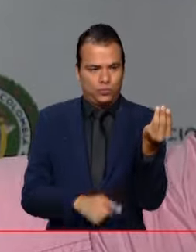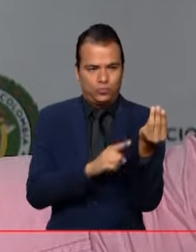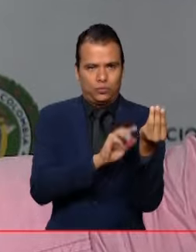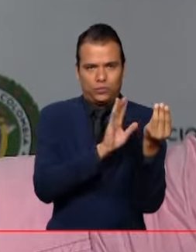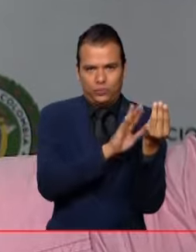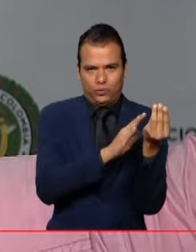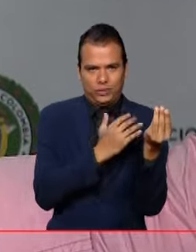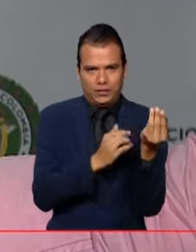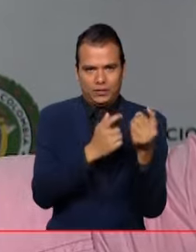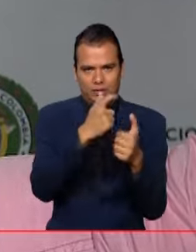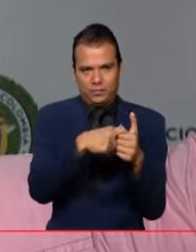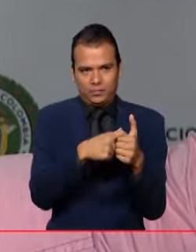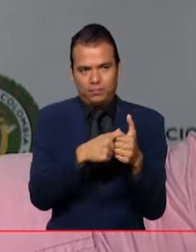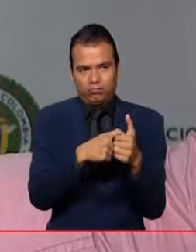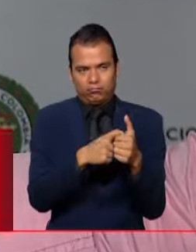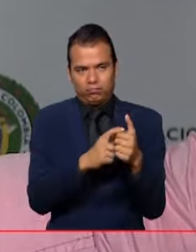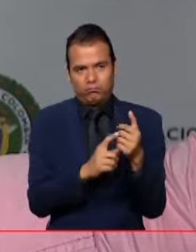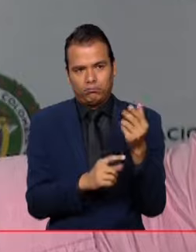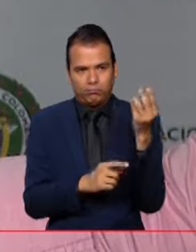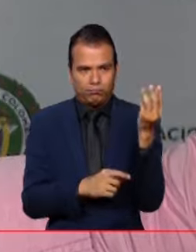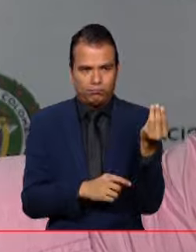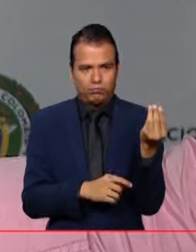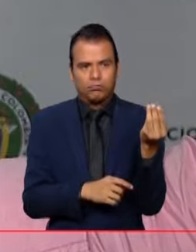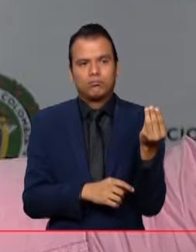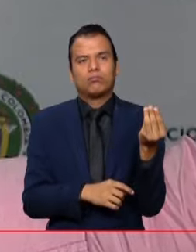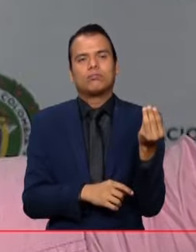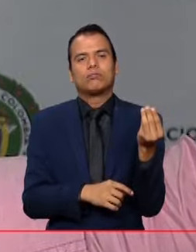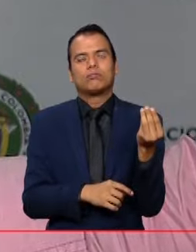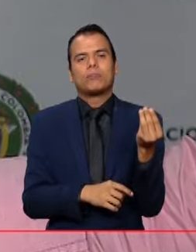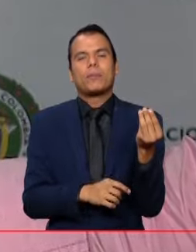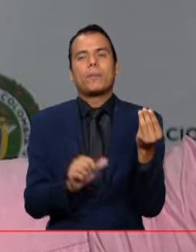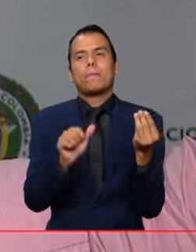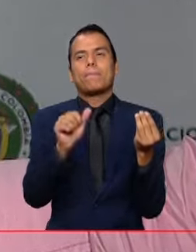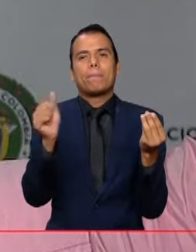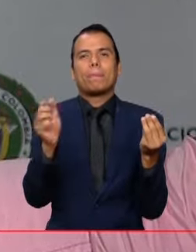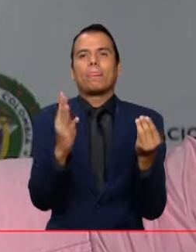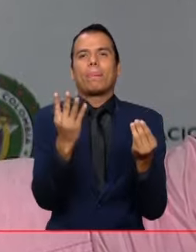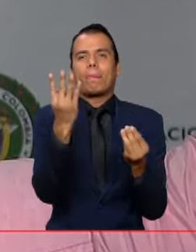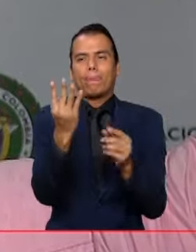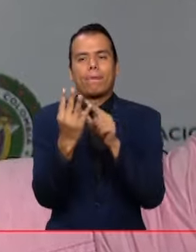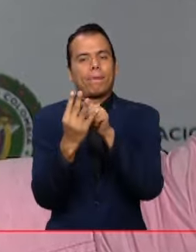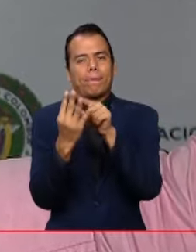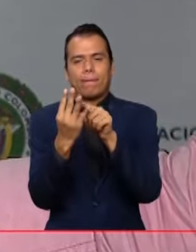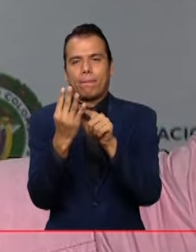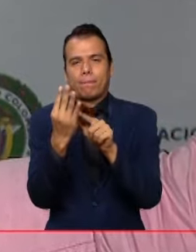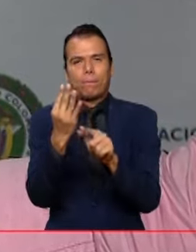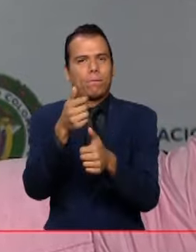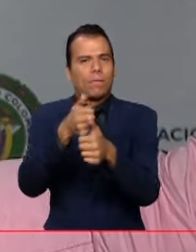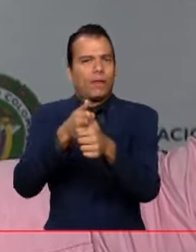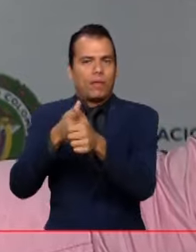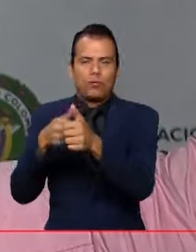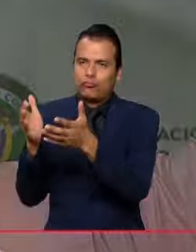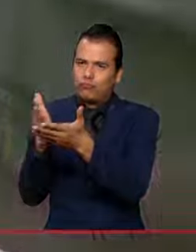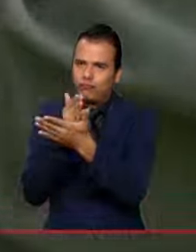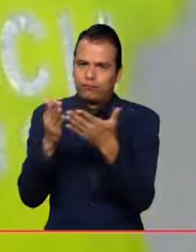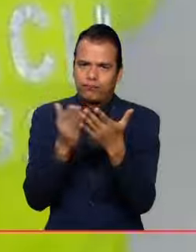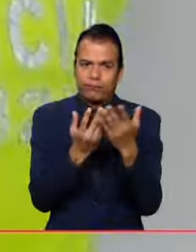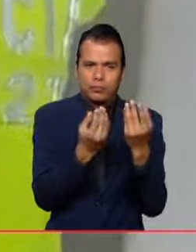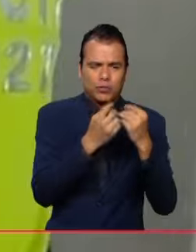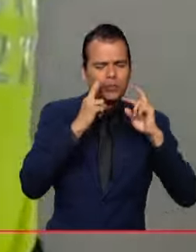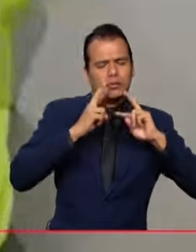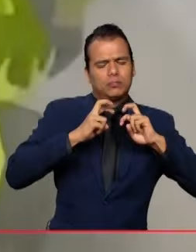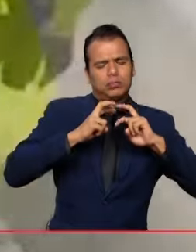son, digamos, son situaciones aisladas donde se puede establecer a través de un proceso investigativo de la seccional de